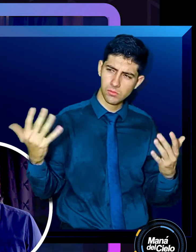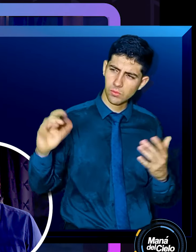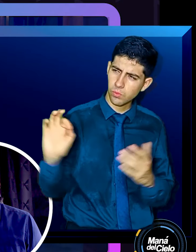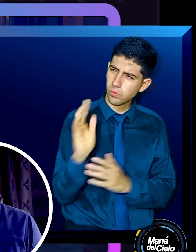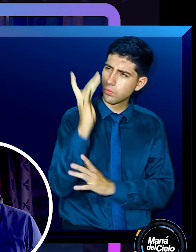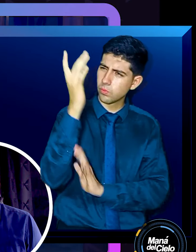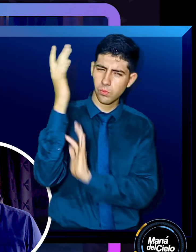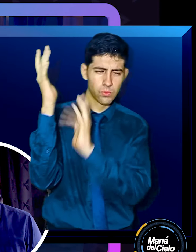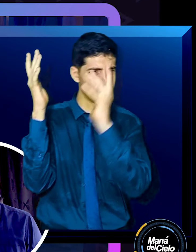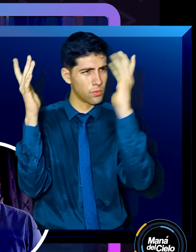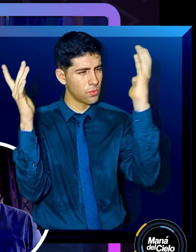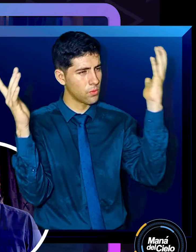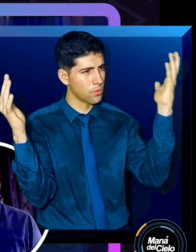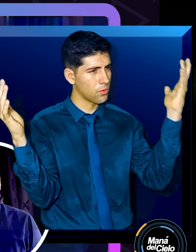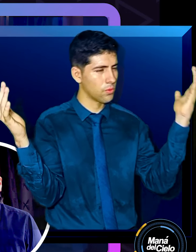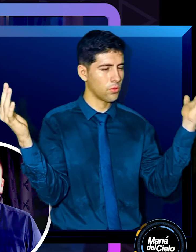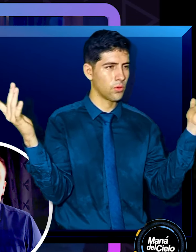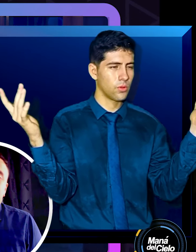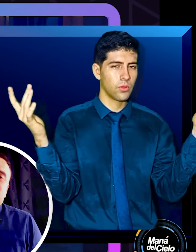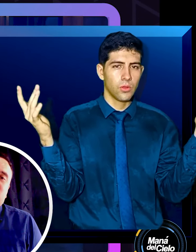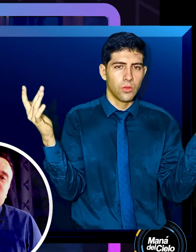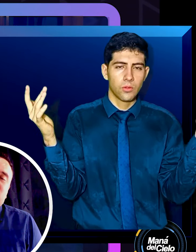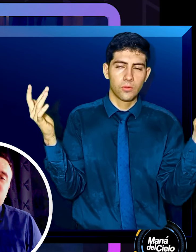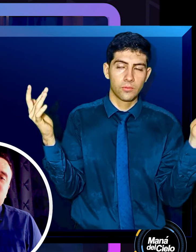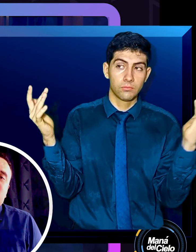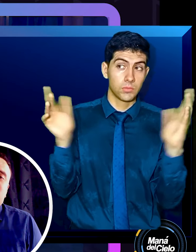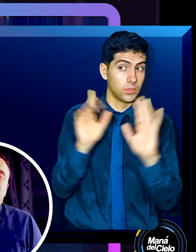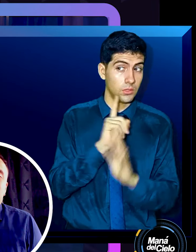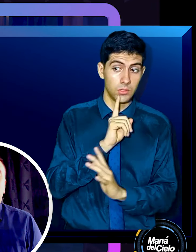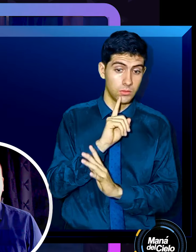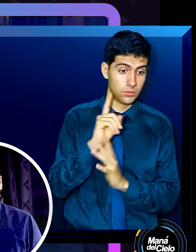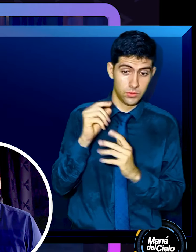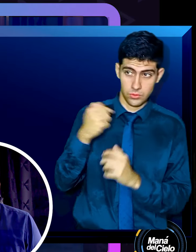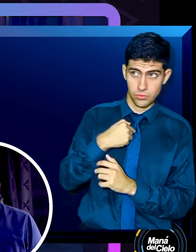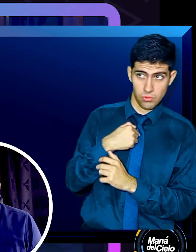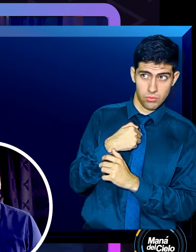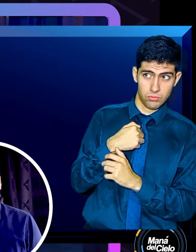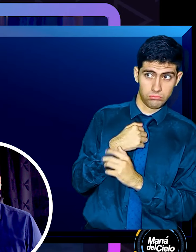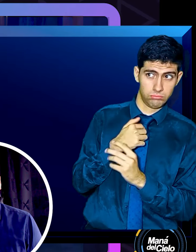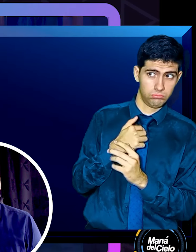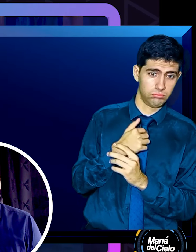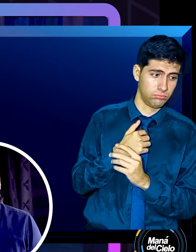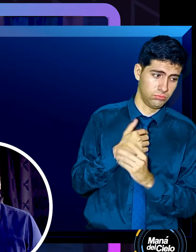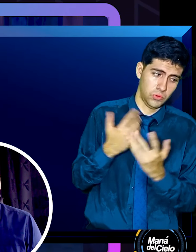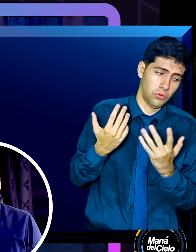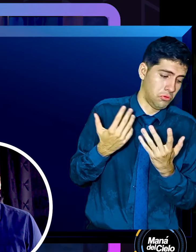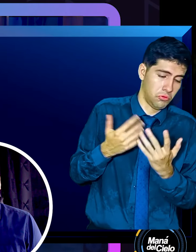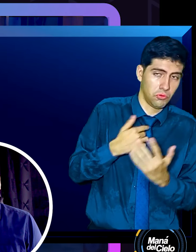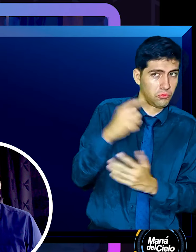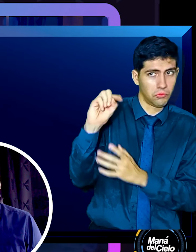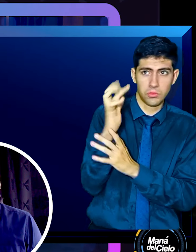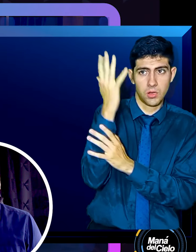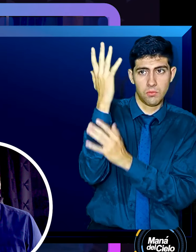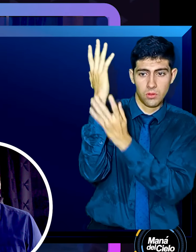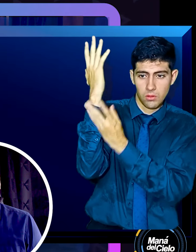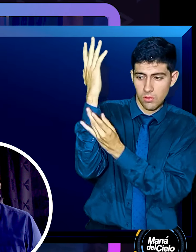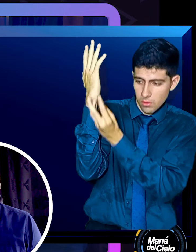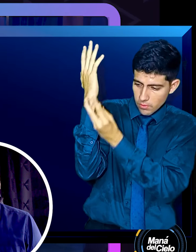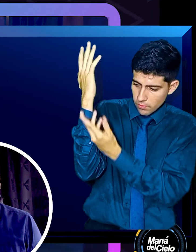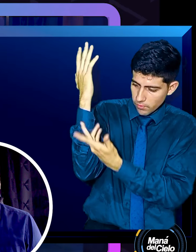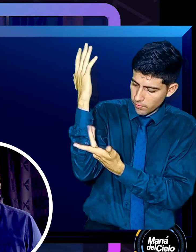Y él dijo, hombre, la verdad es que yo estoy contento de producir aceite, con eso se honra a